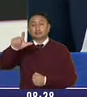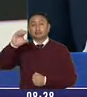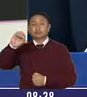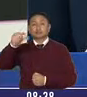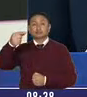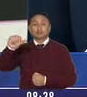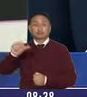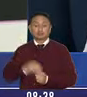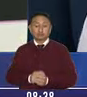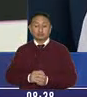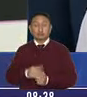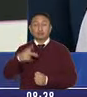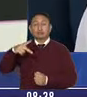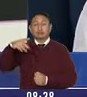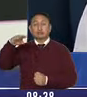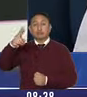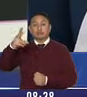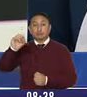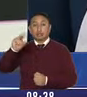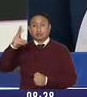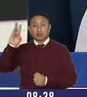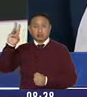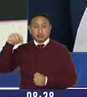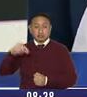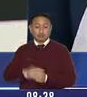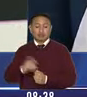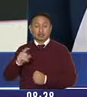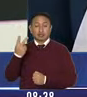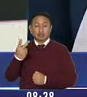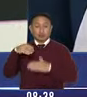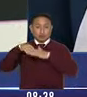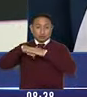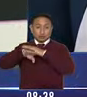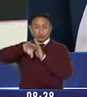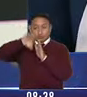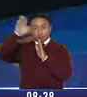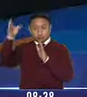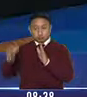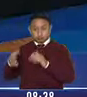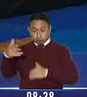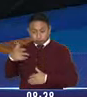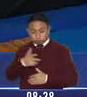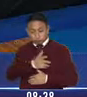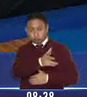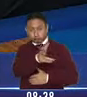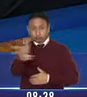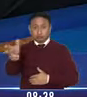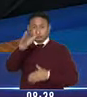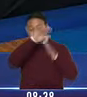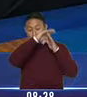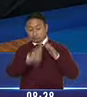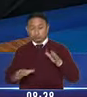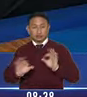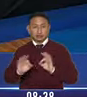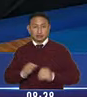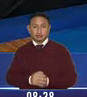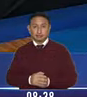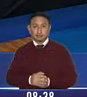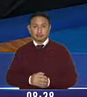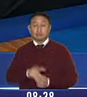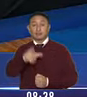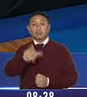el kilómetro 20-26, necesitamos hacer 2 túneles para evitar los deslaves y por otro lado salvar